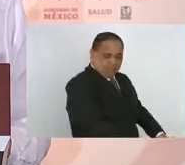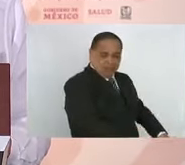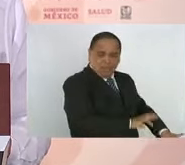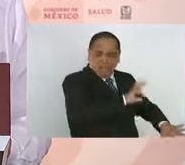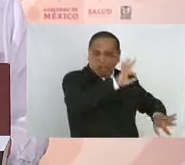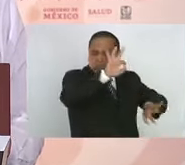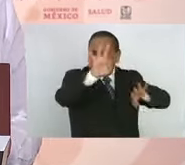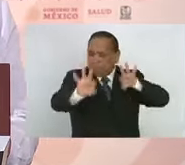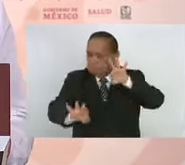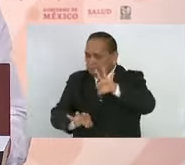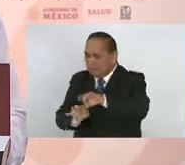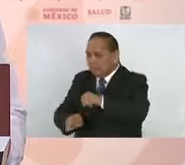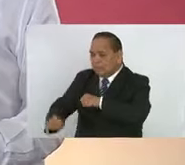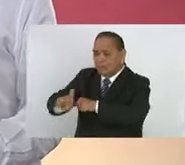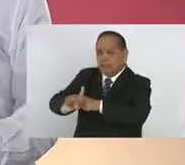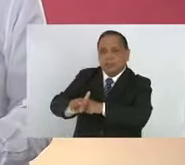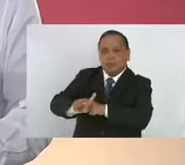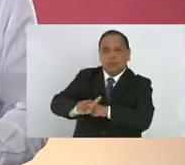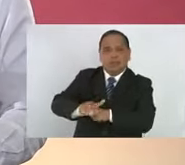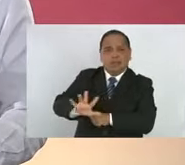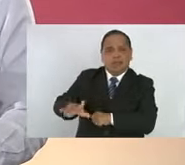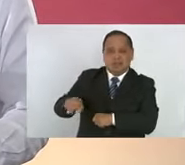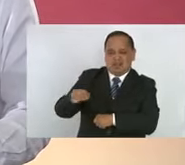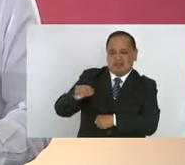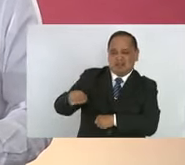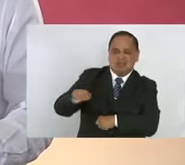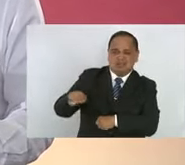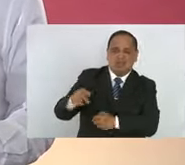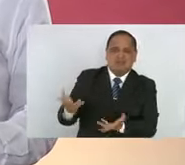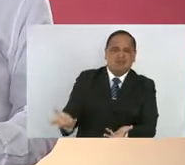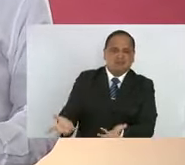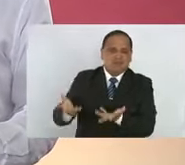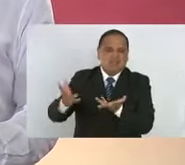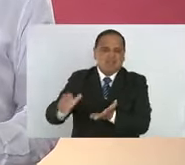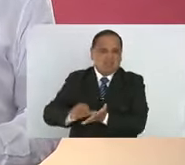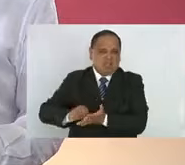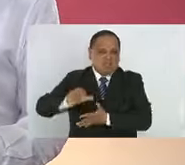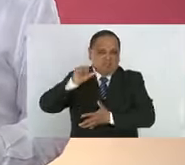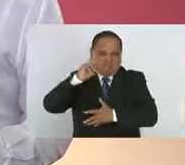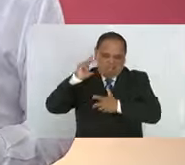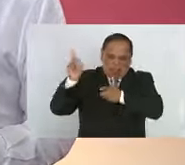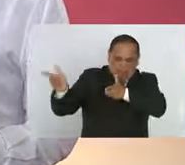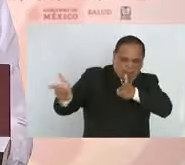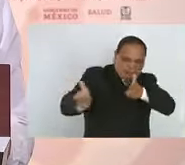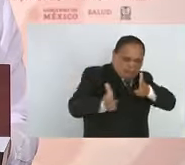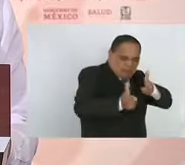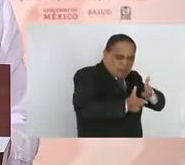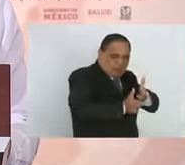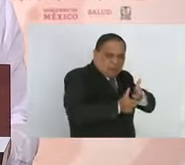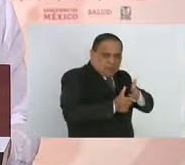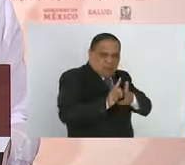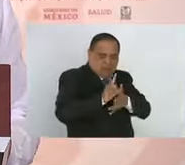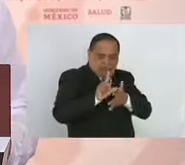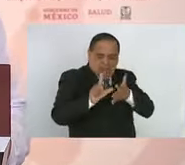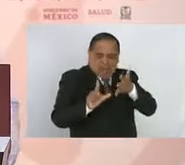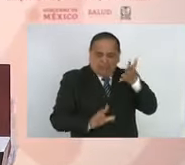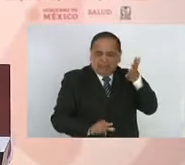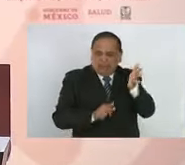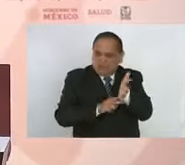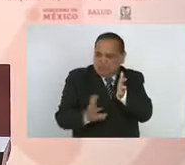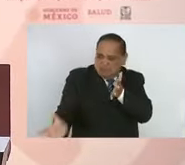de país terrorista o ponerlos en la lista negra